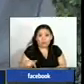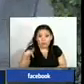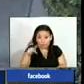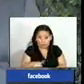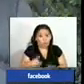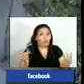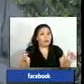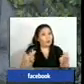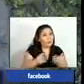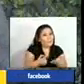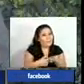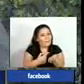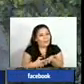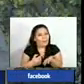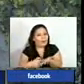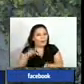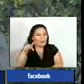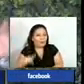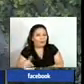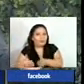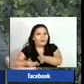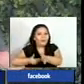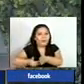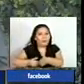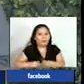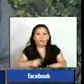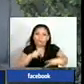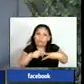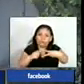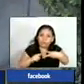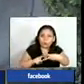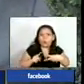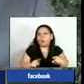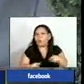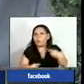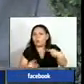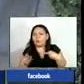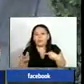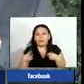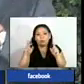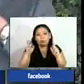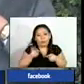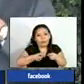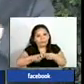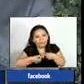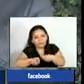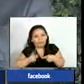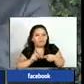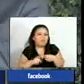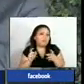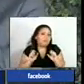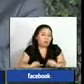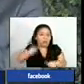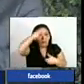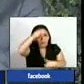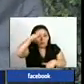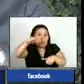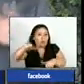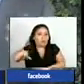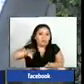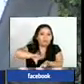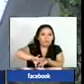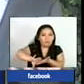reuniones con estas empresas para plantear dos caminos. Camino número uno, en materia administrativa, llegar a una conciliación